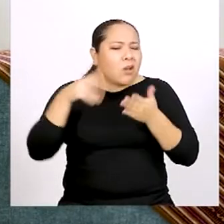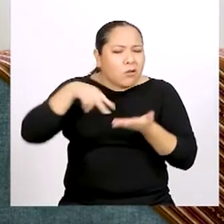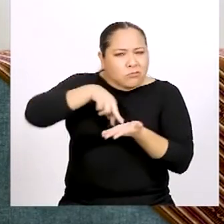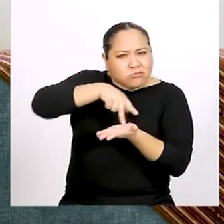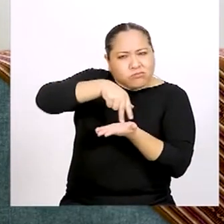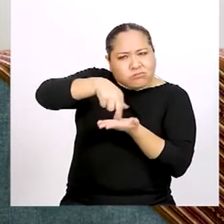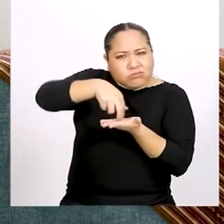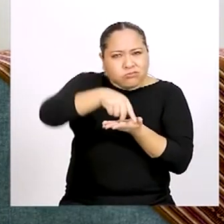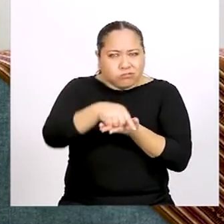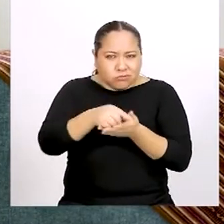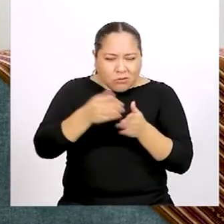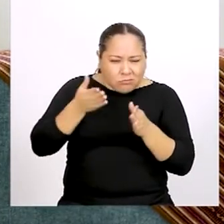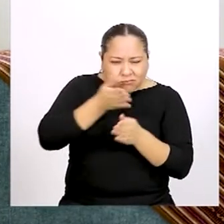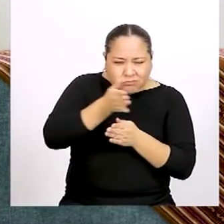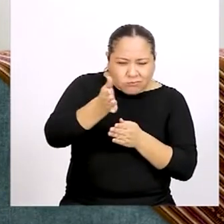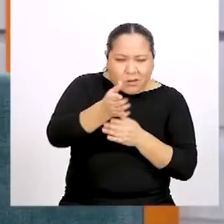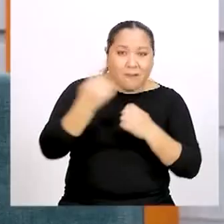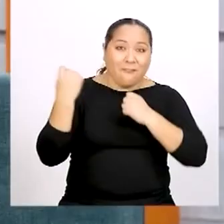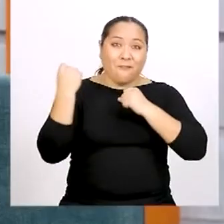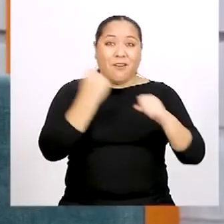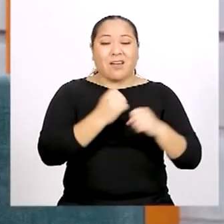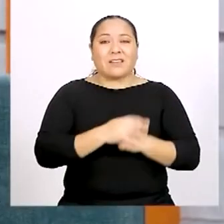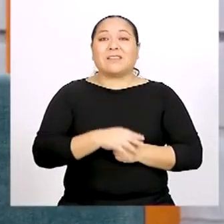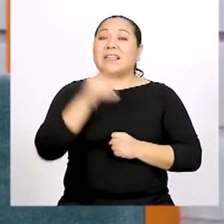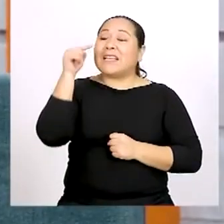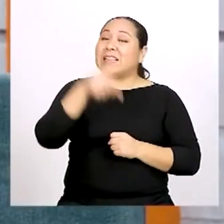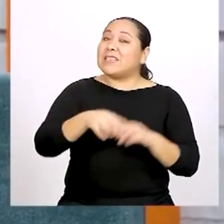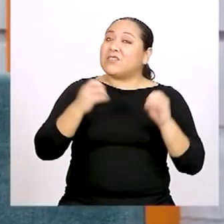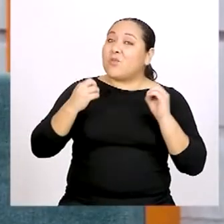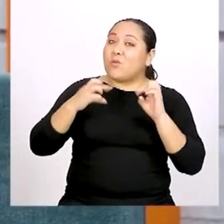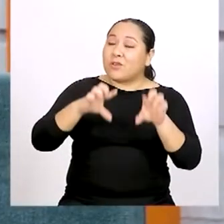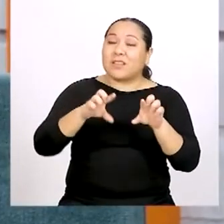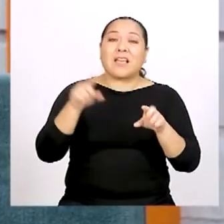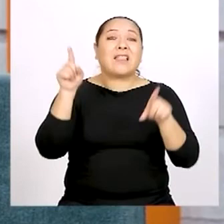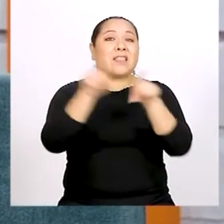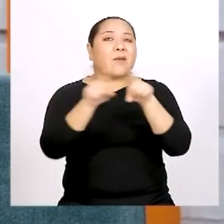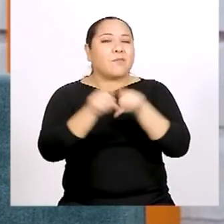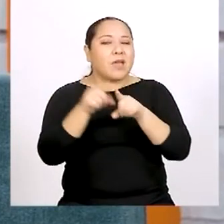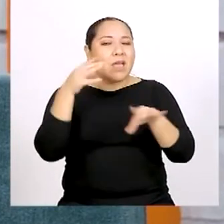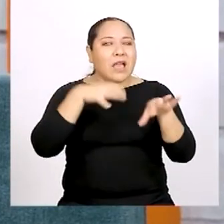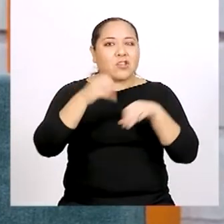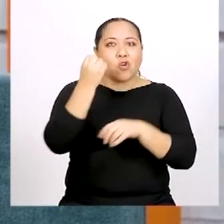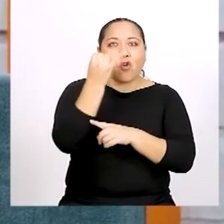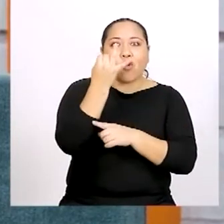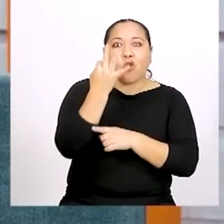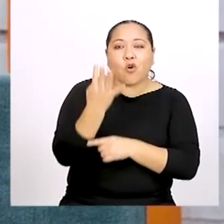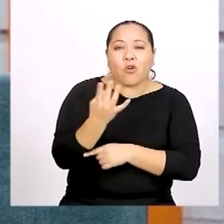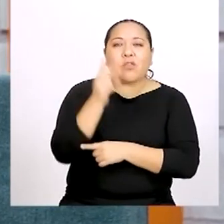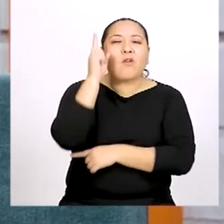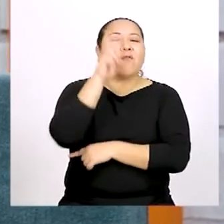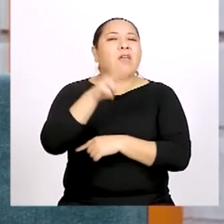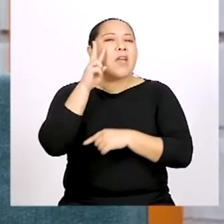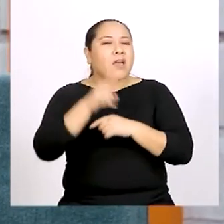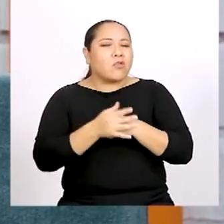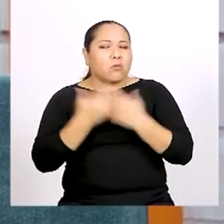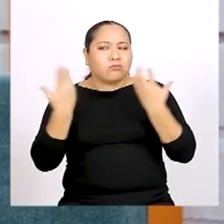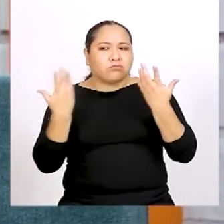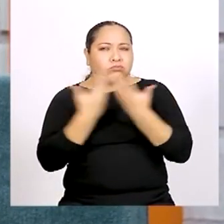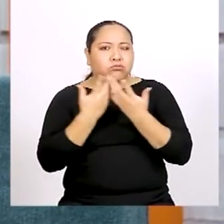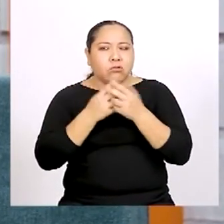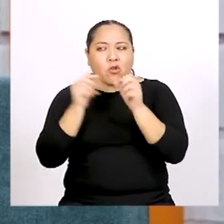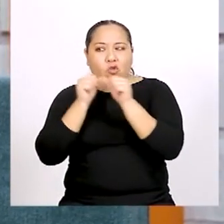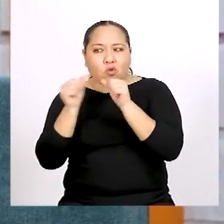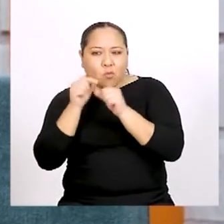equilibrio, la coordinación y su fuerza. Además, en esta oportunidad han realizado conteos, estableciendo